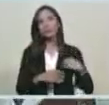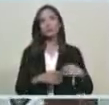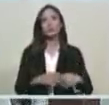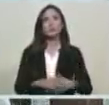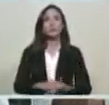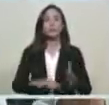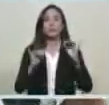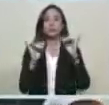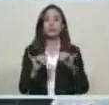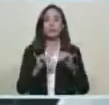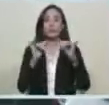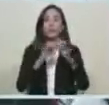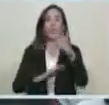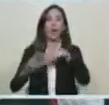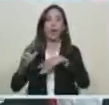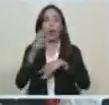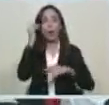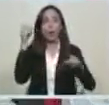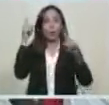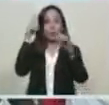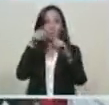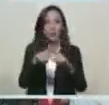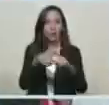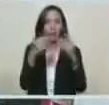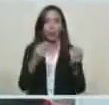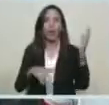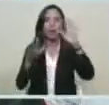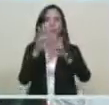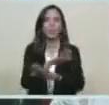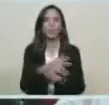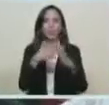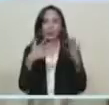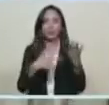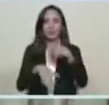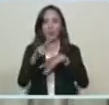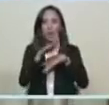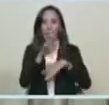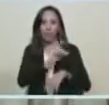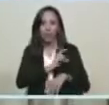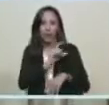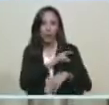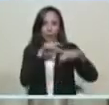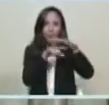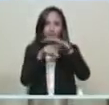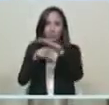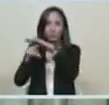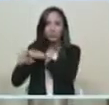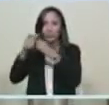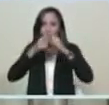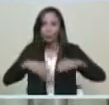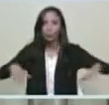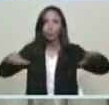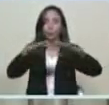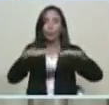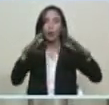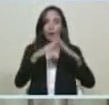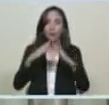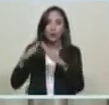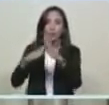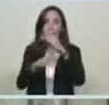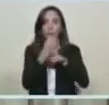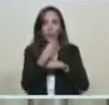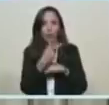así que la tercera tarea de la visita del 13 de enero casa por casa despliegue bonito bonito